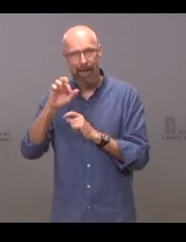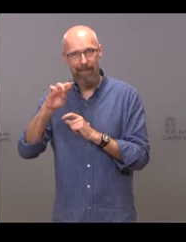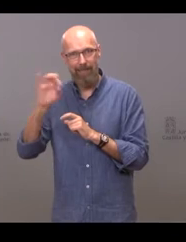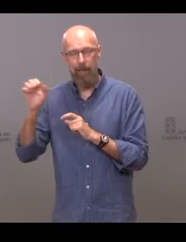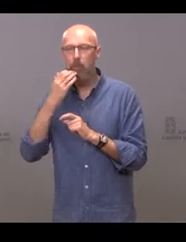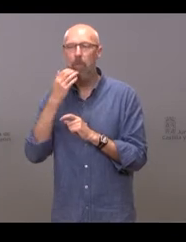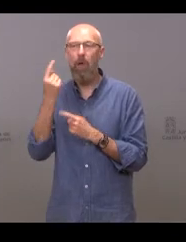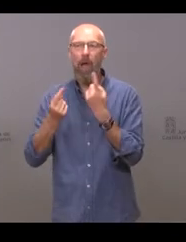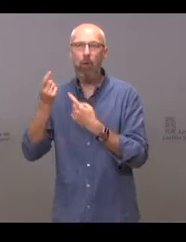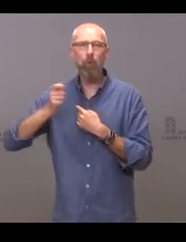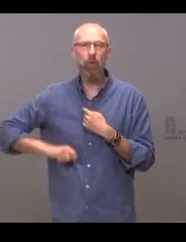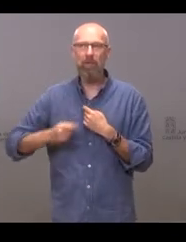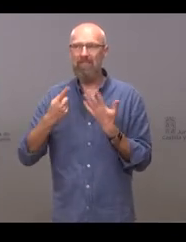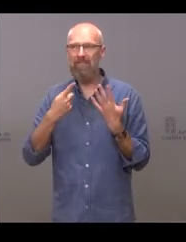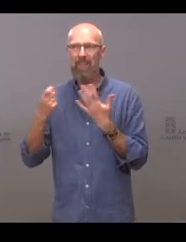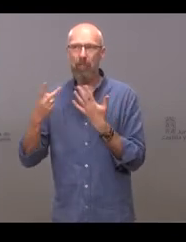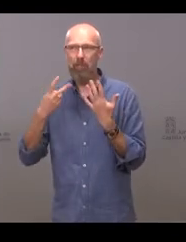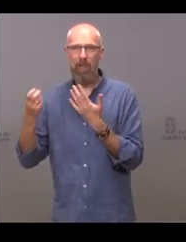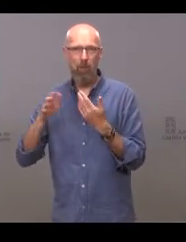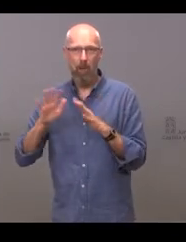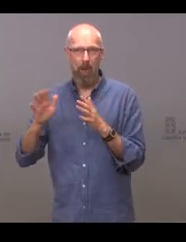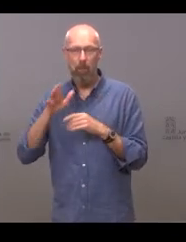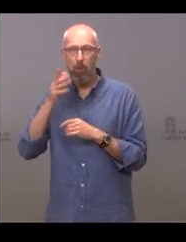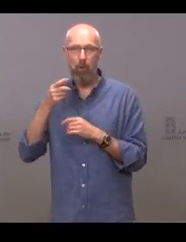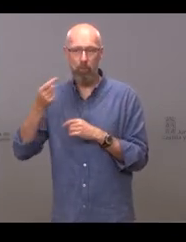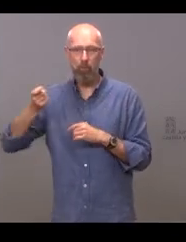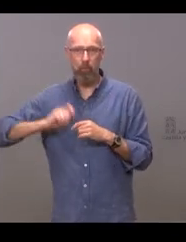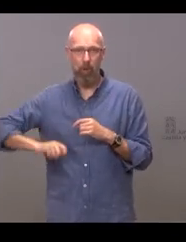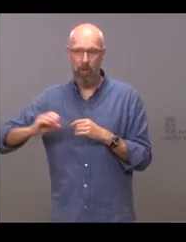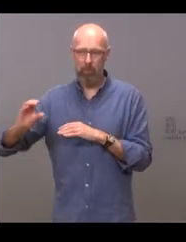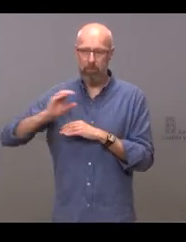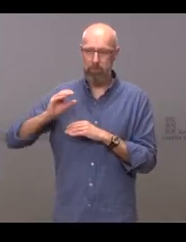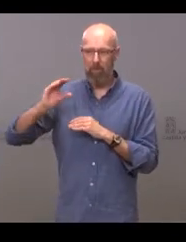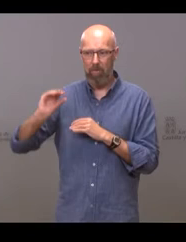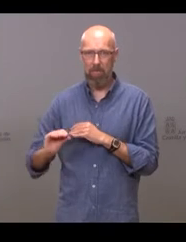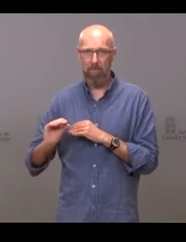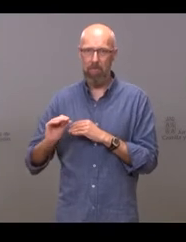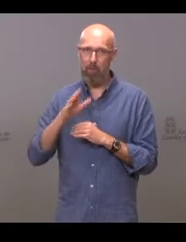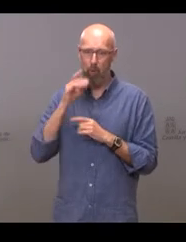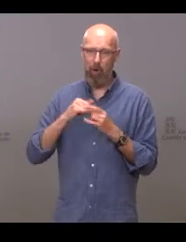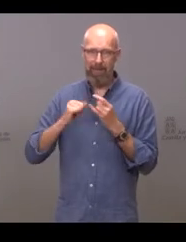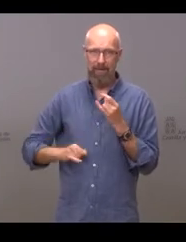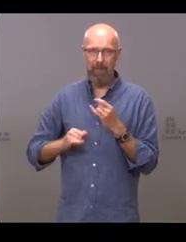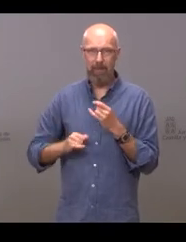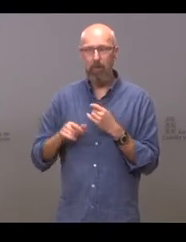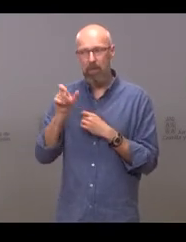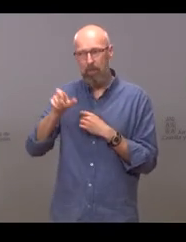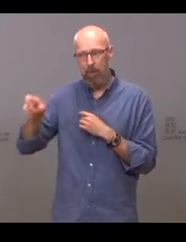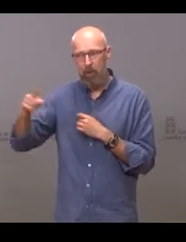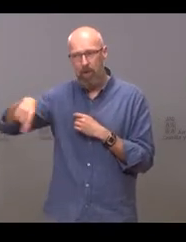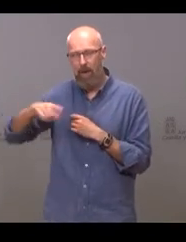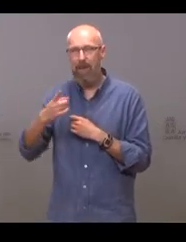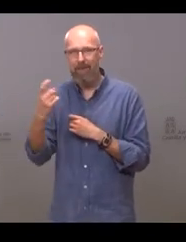600 700 porque han bajado las rentas en esta crisis de forma importante hay que ayudar a la gente que más lo necesita gente